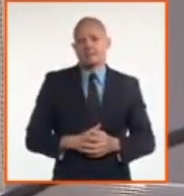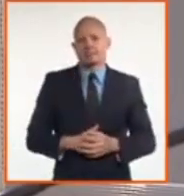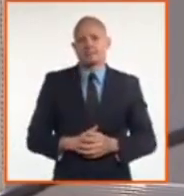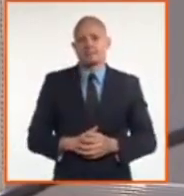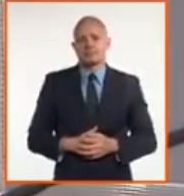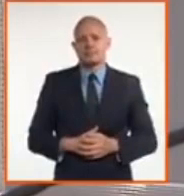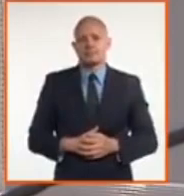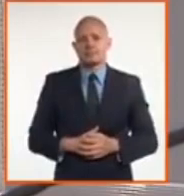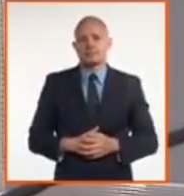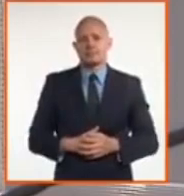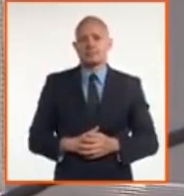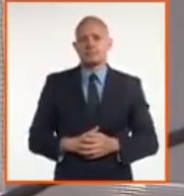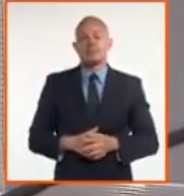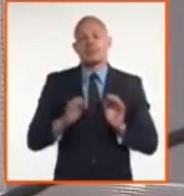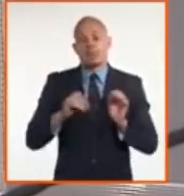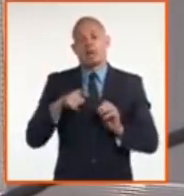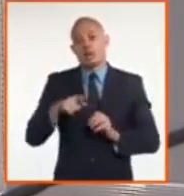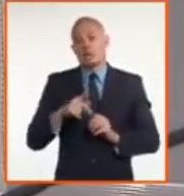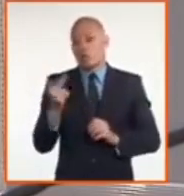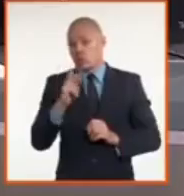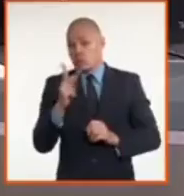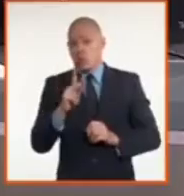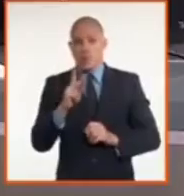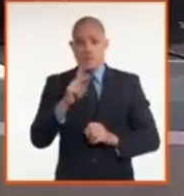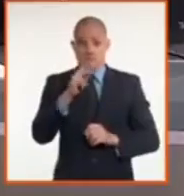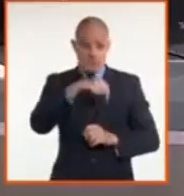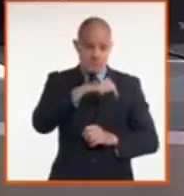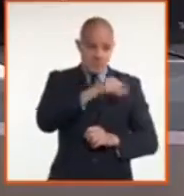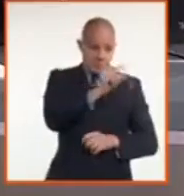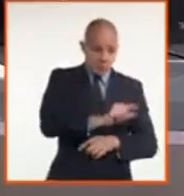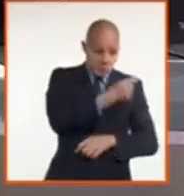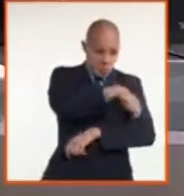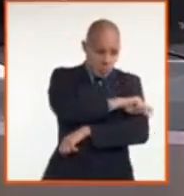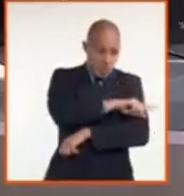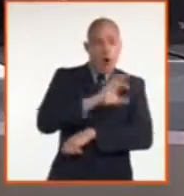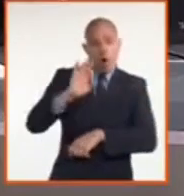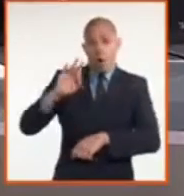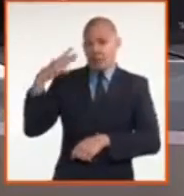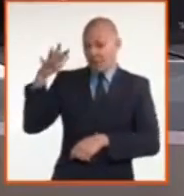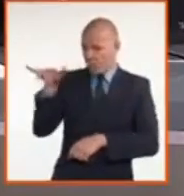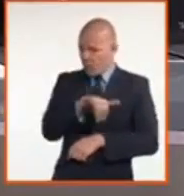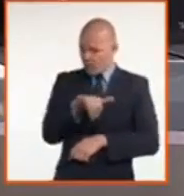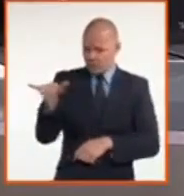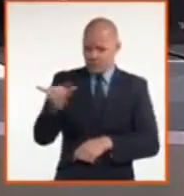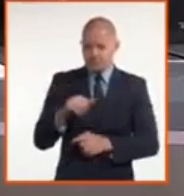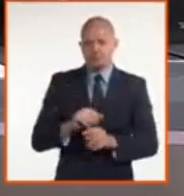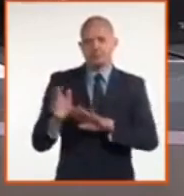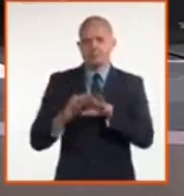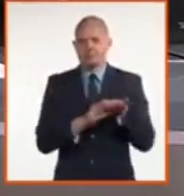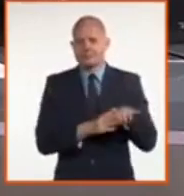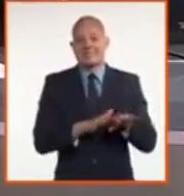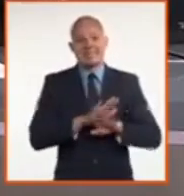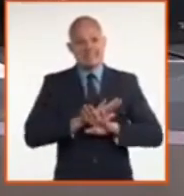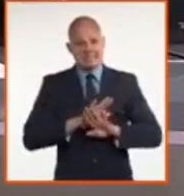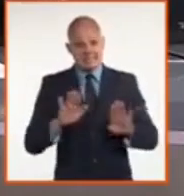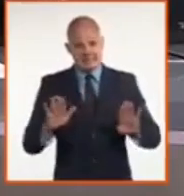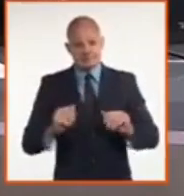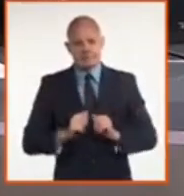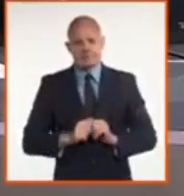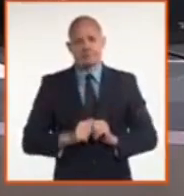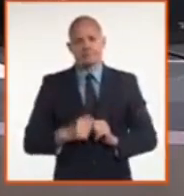tanto para el extranjero como para el nacional ahora es ese es el elemento ese es el primer paso que significa que para la